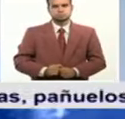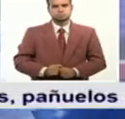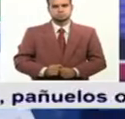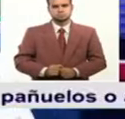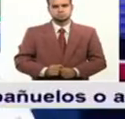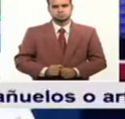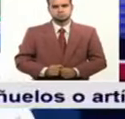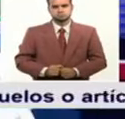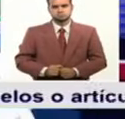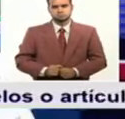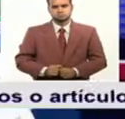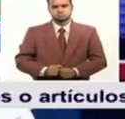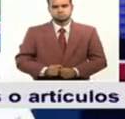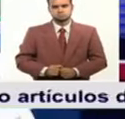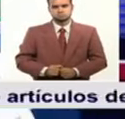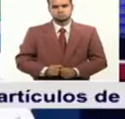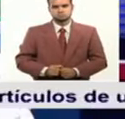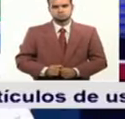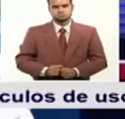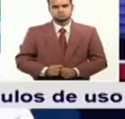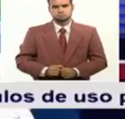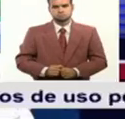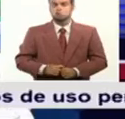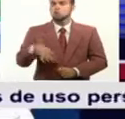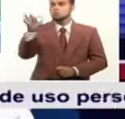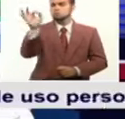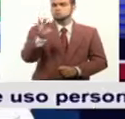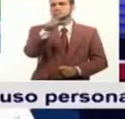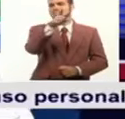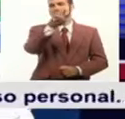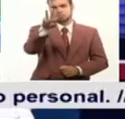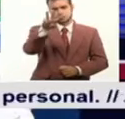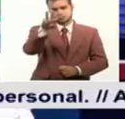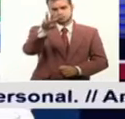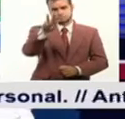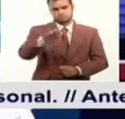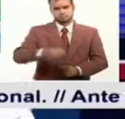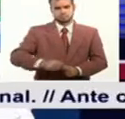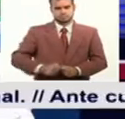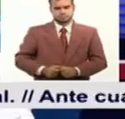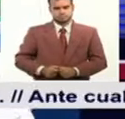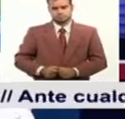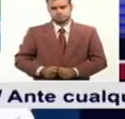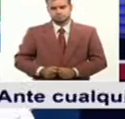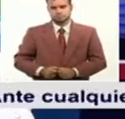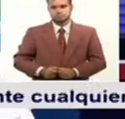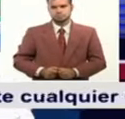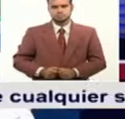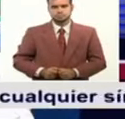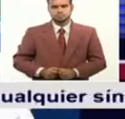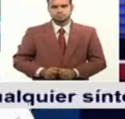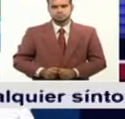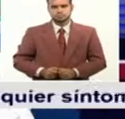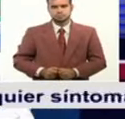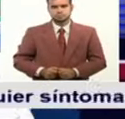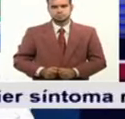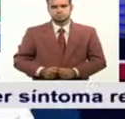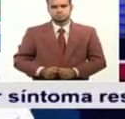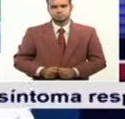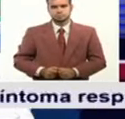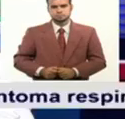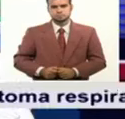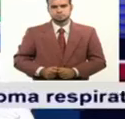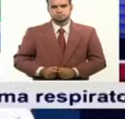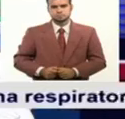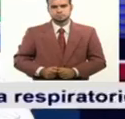país, el 13% de todos los confirmados en Cuba. El 59,2%